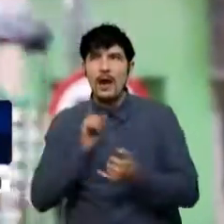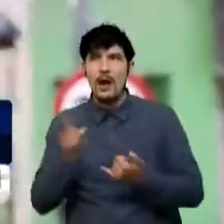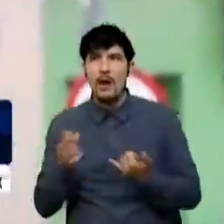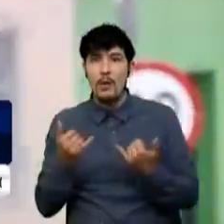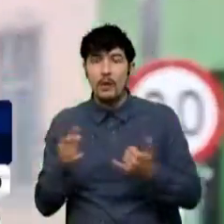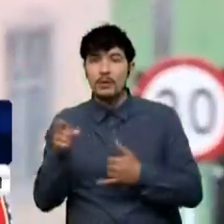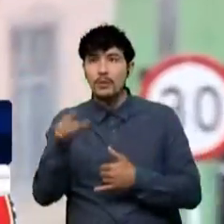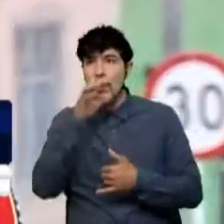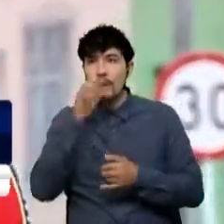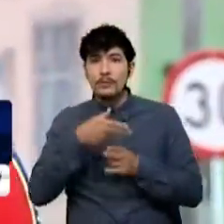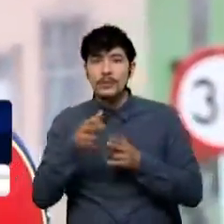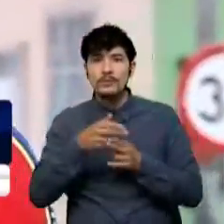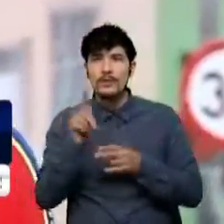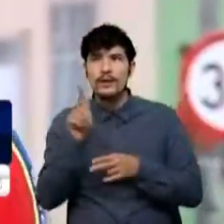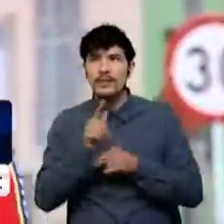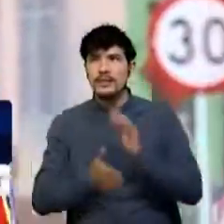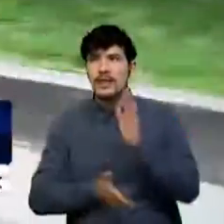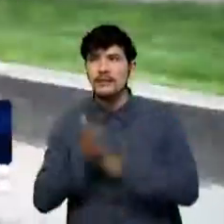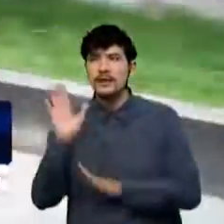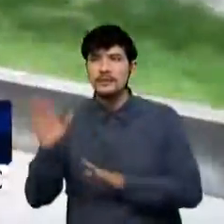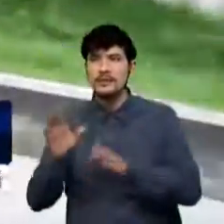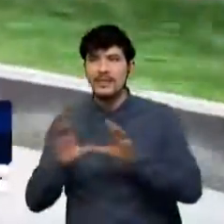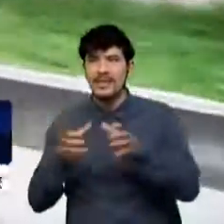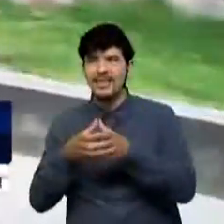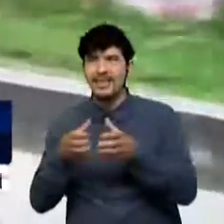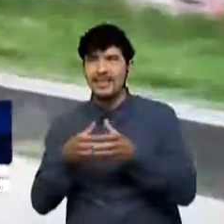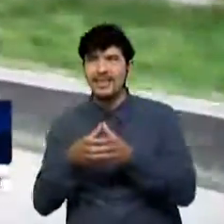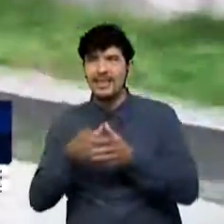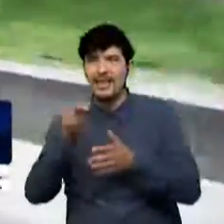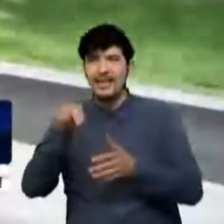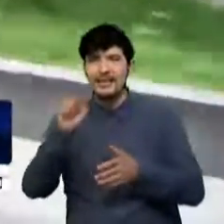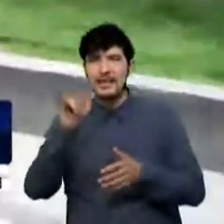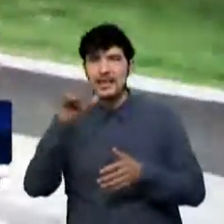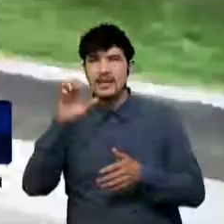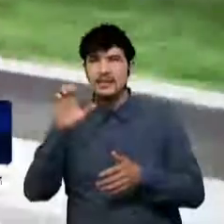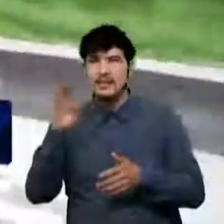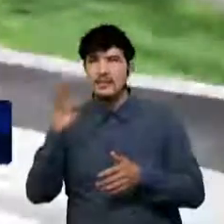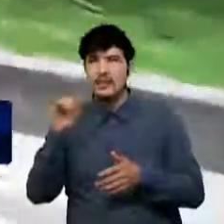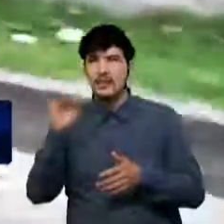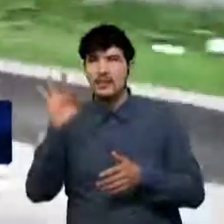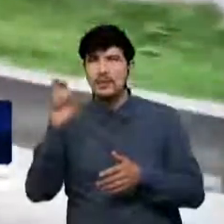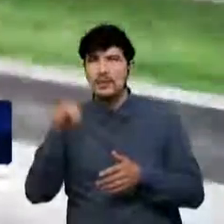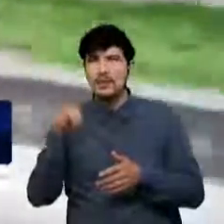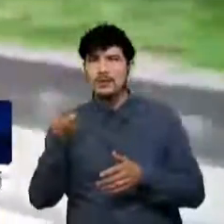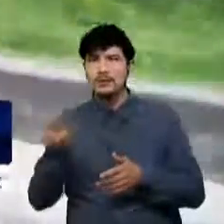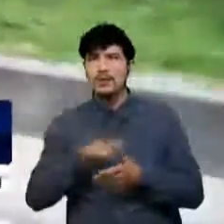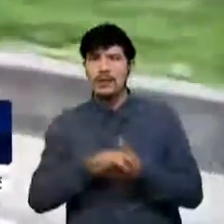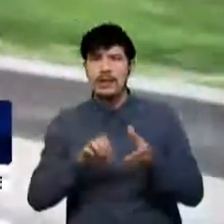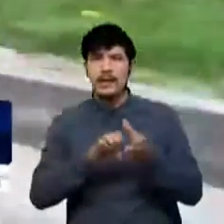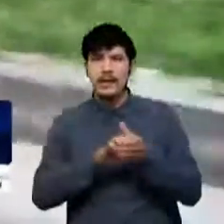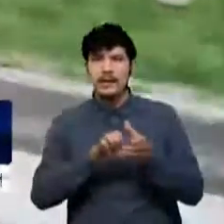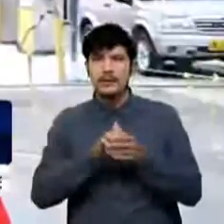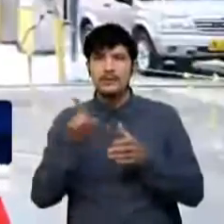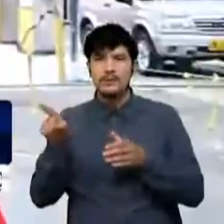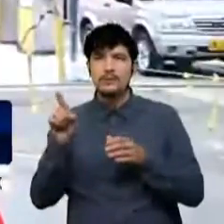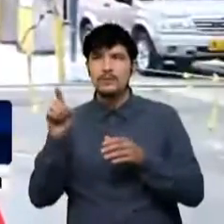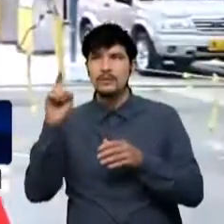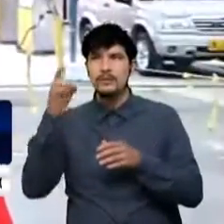preparado porque a mediados de febrero se va a correr con el equipo Nice de Botín. Pues Nice de Botín, un equipo suizo,